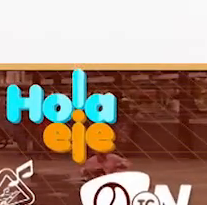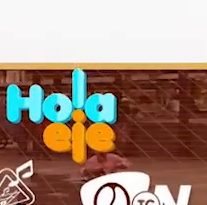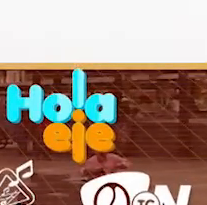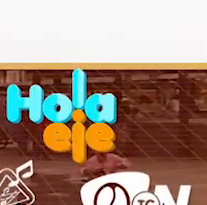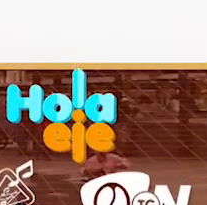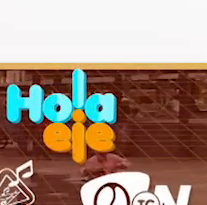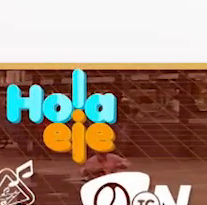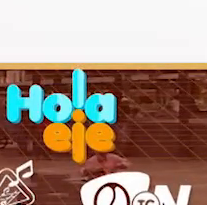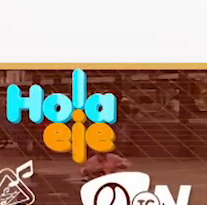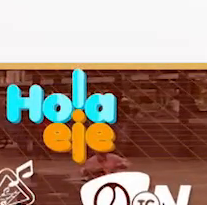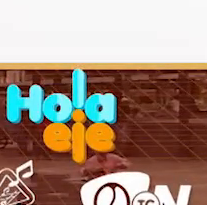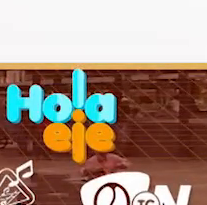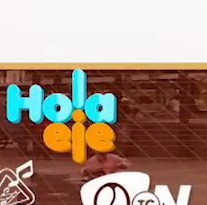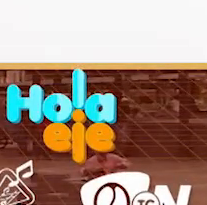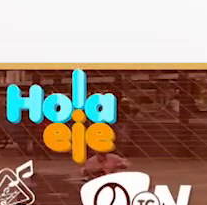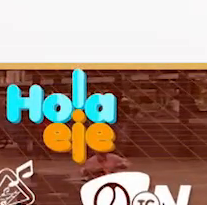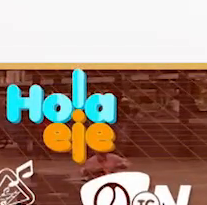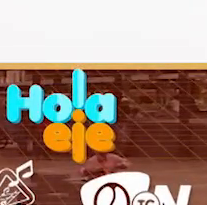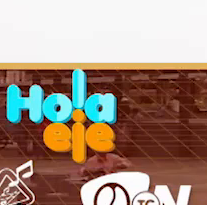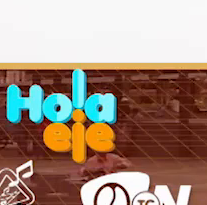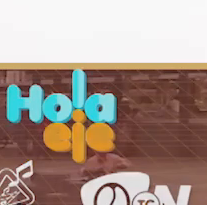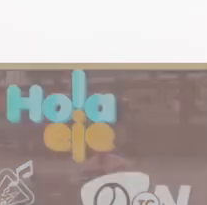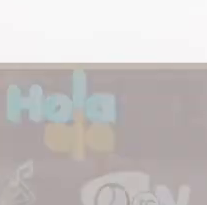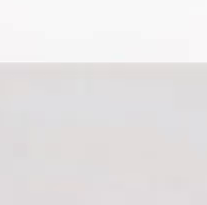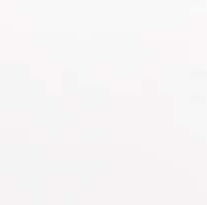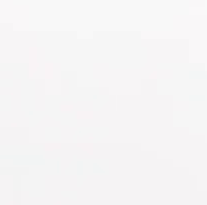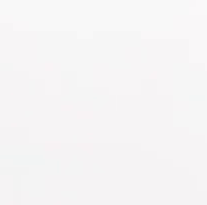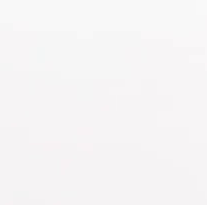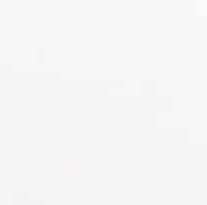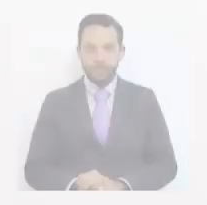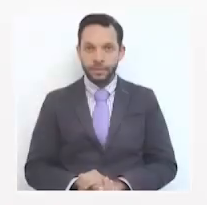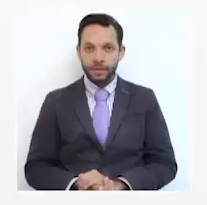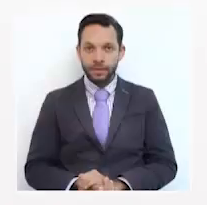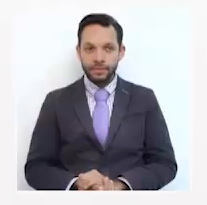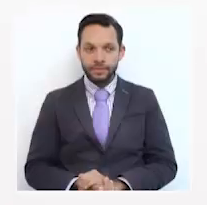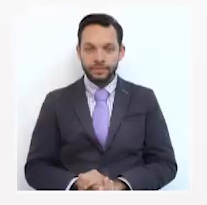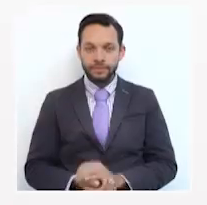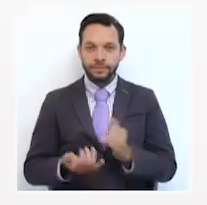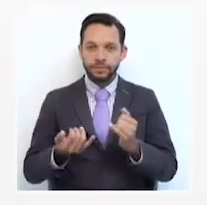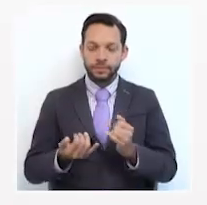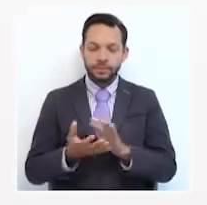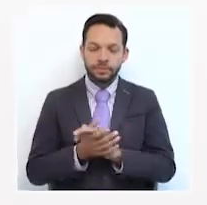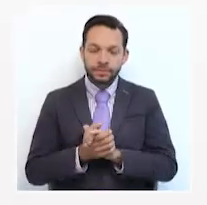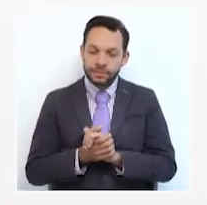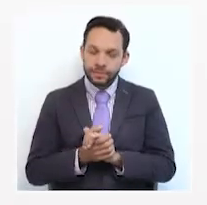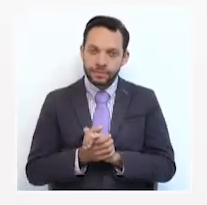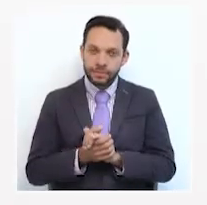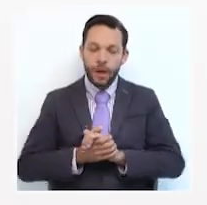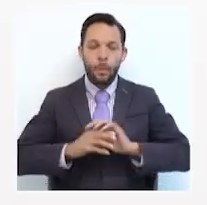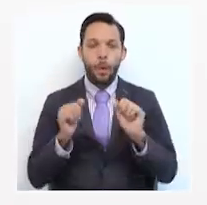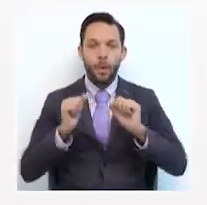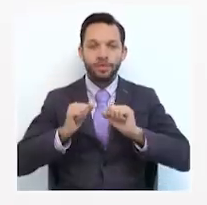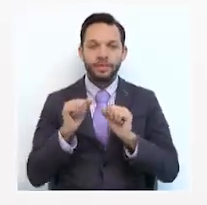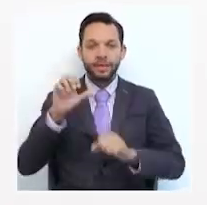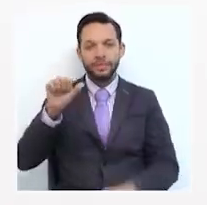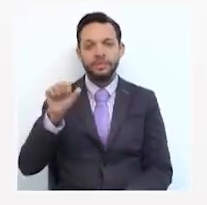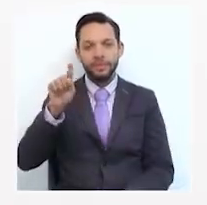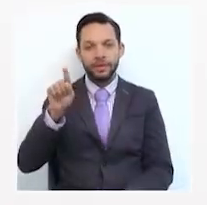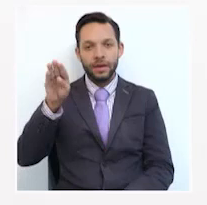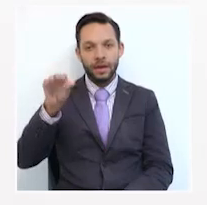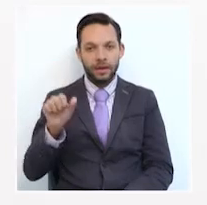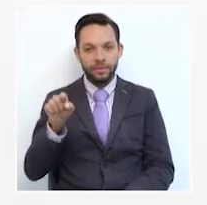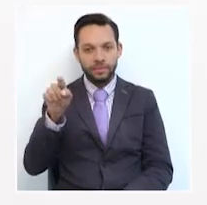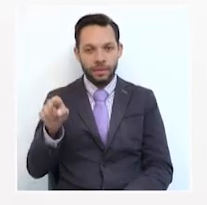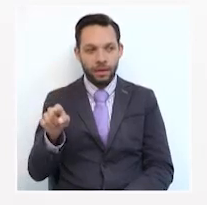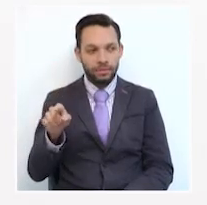cooperación es complique para los batidos x y yo no me voy a poder tomar